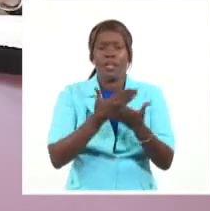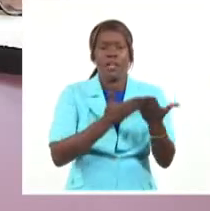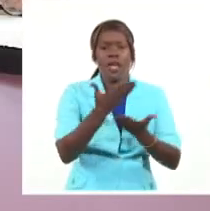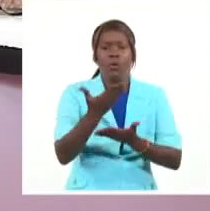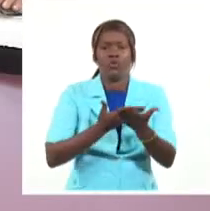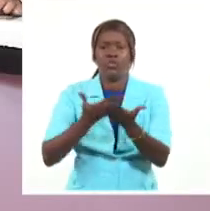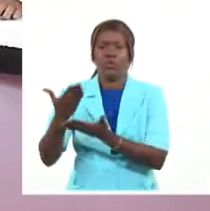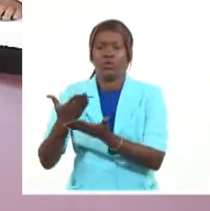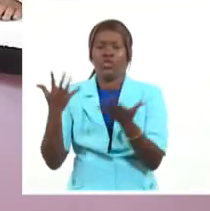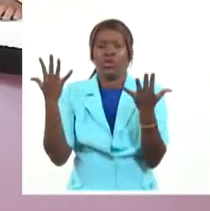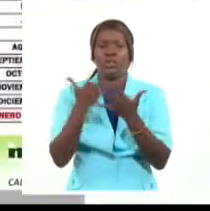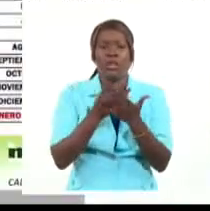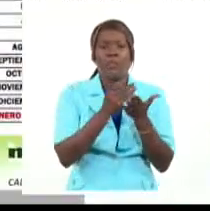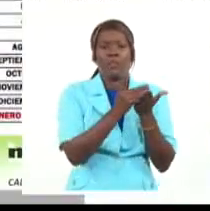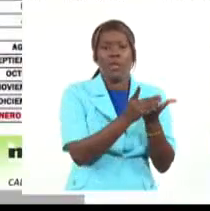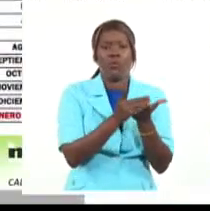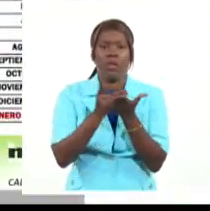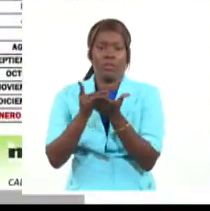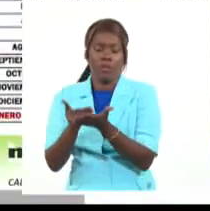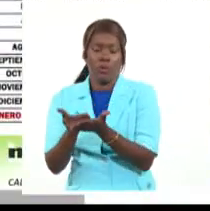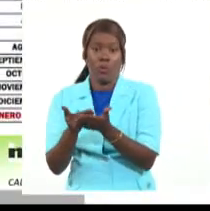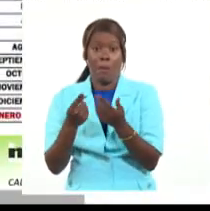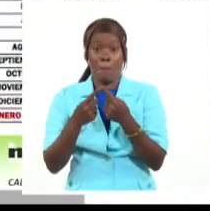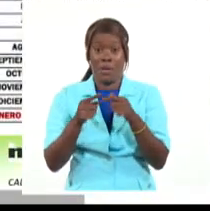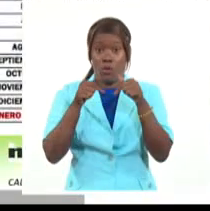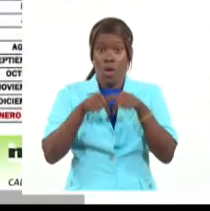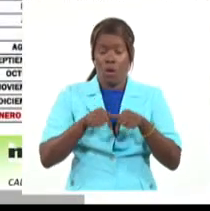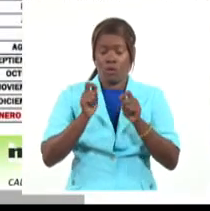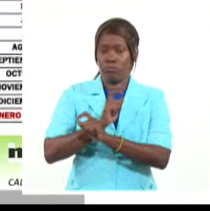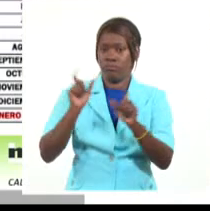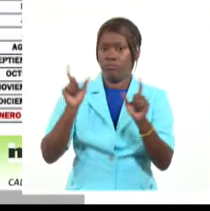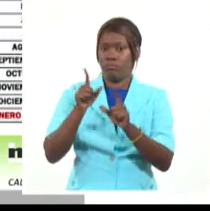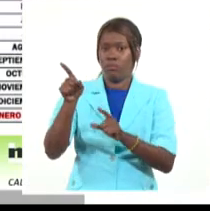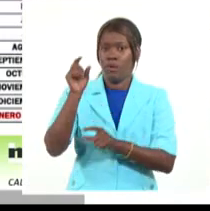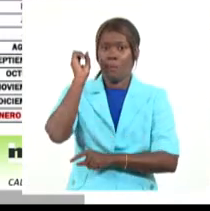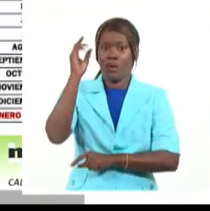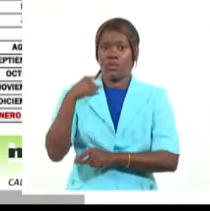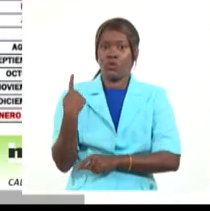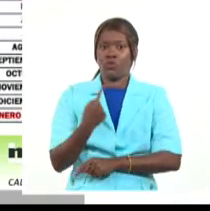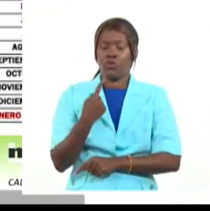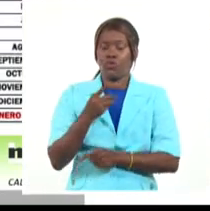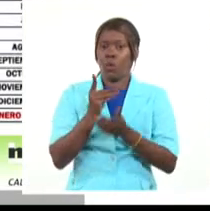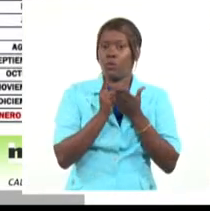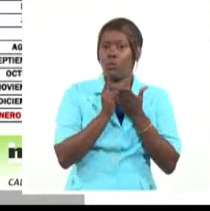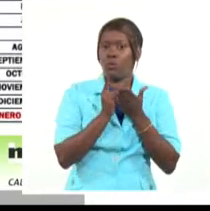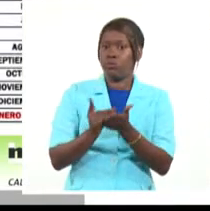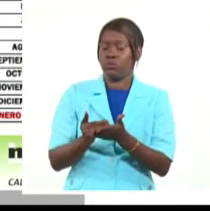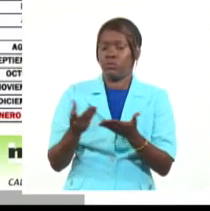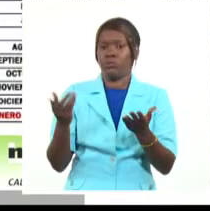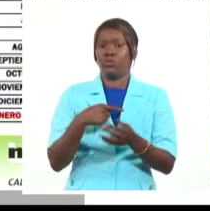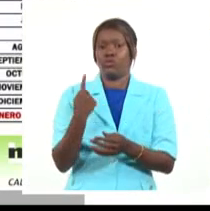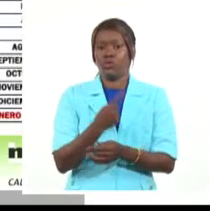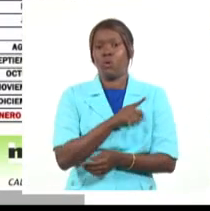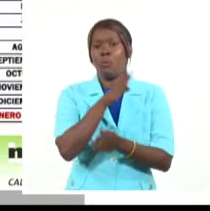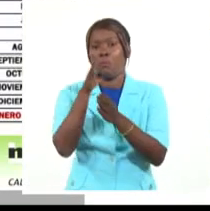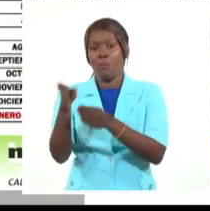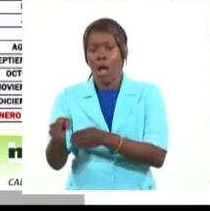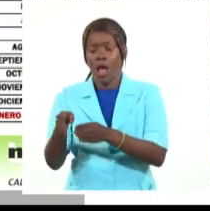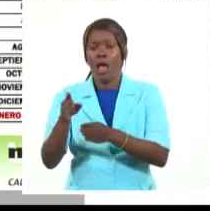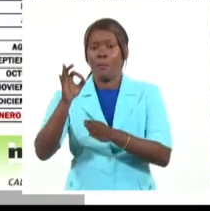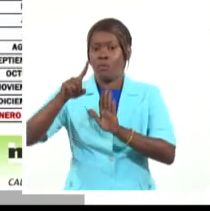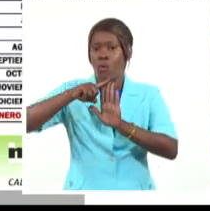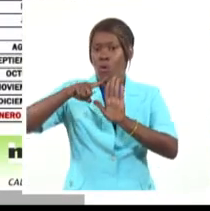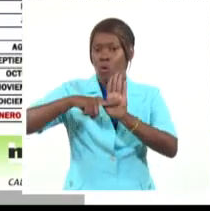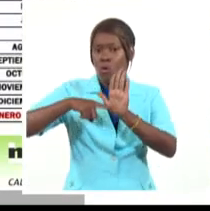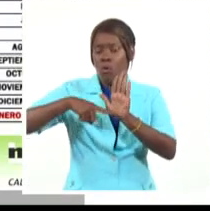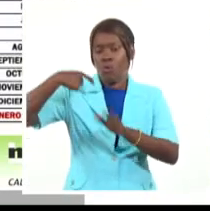Tanto el Banco Nacional de Cuba como Cuba están personados en el procedimiento y defenderán sus derechos. La superintendencia